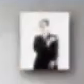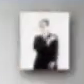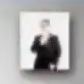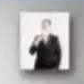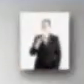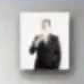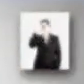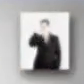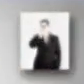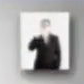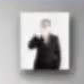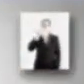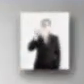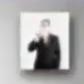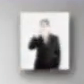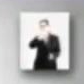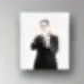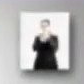no, para mi mira, programa. Es que